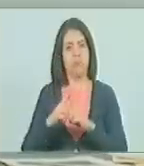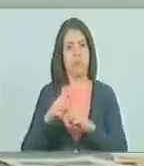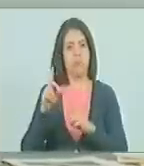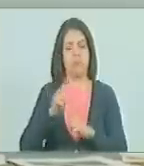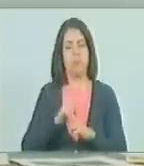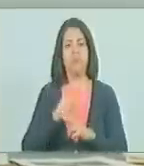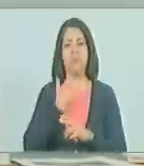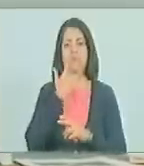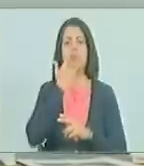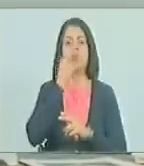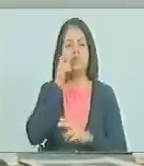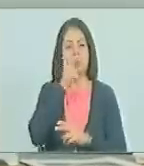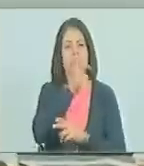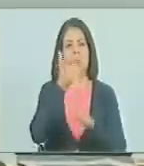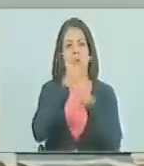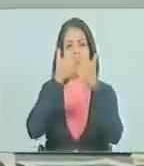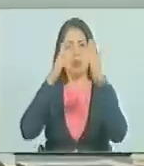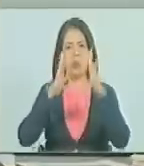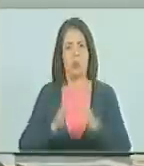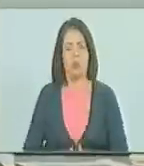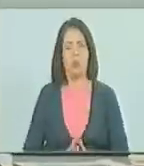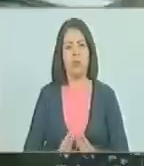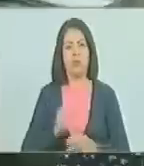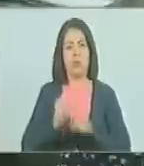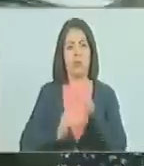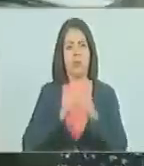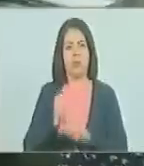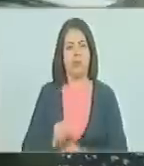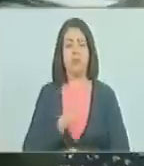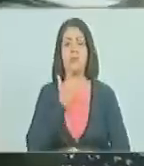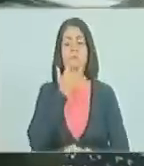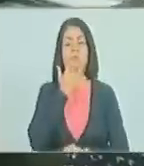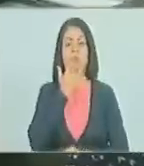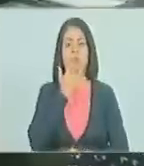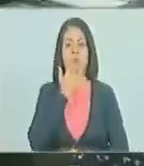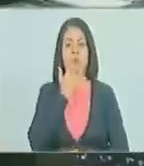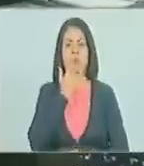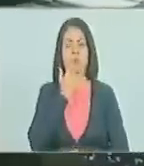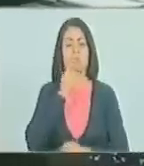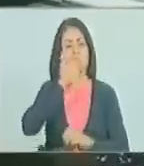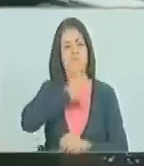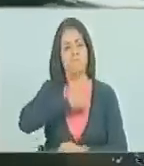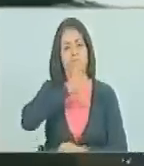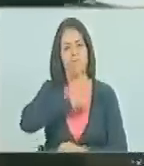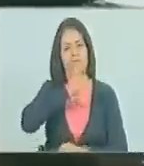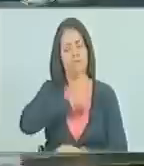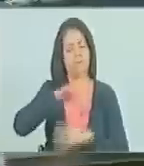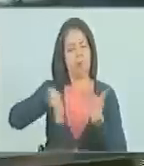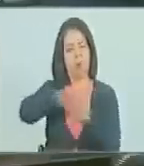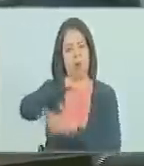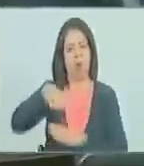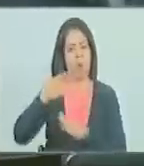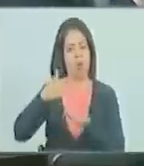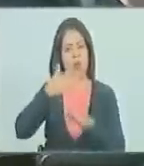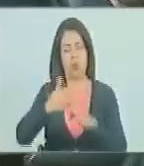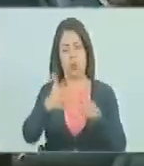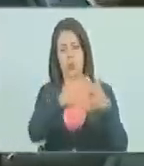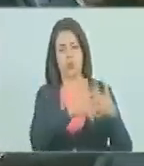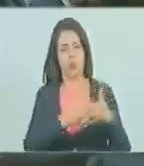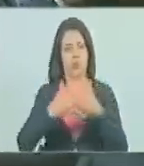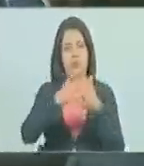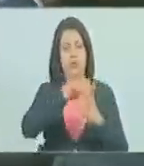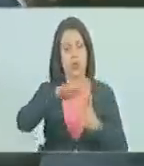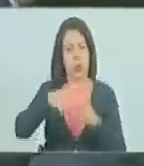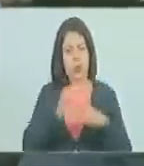pueblo valiente, a un pueblo libre, un pueblo que con coraje ha resistido los embates imperiales y todos